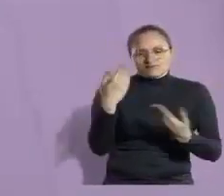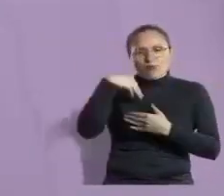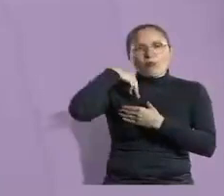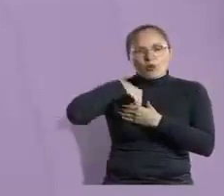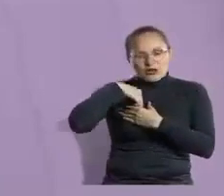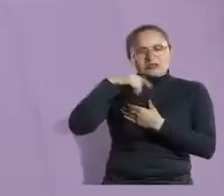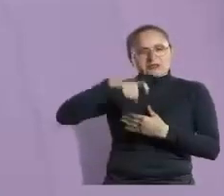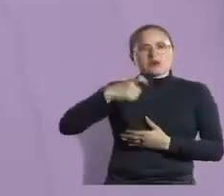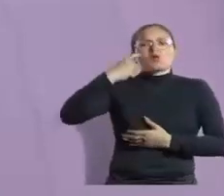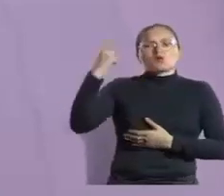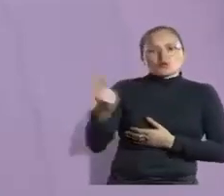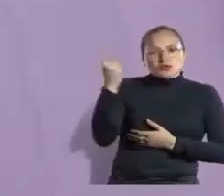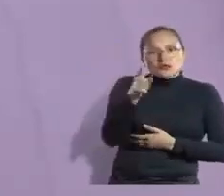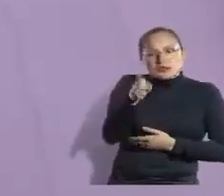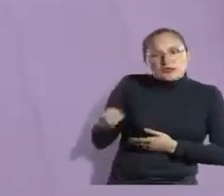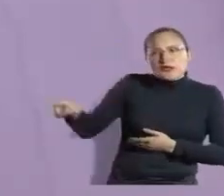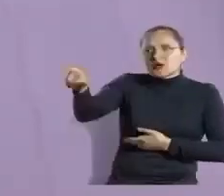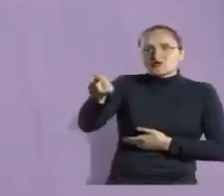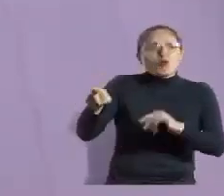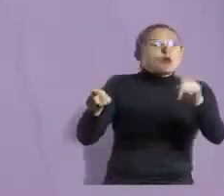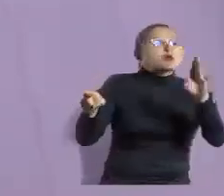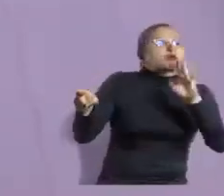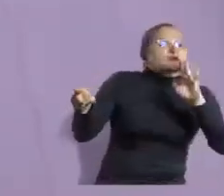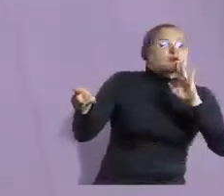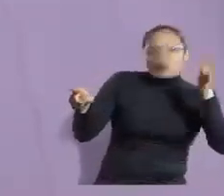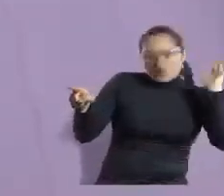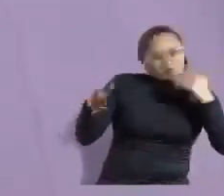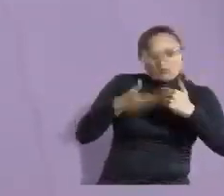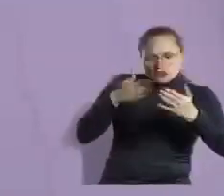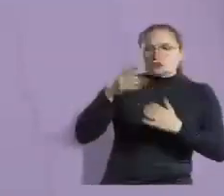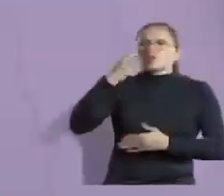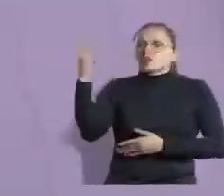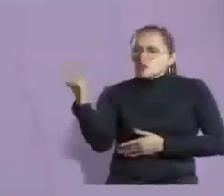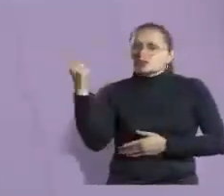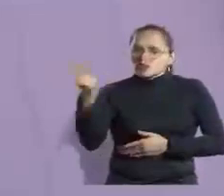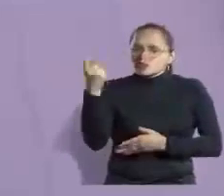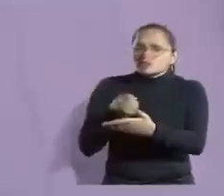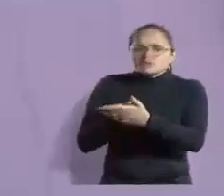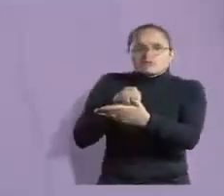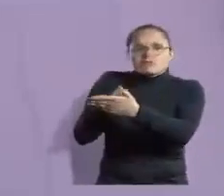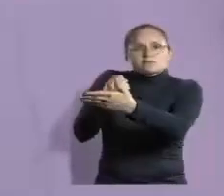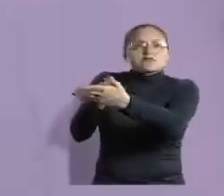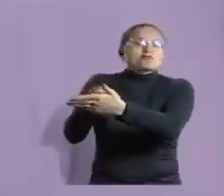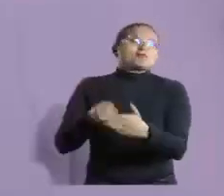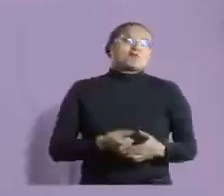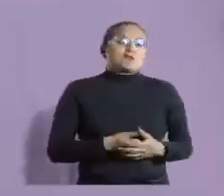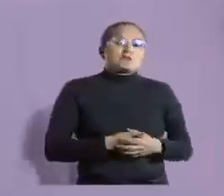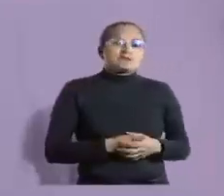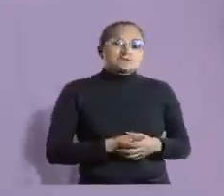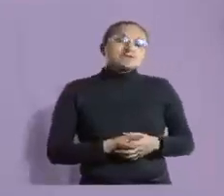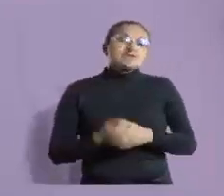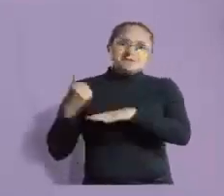de seguir buscándolos a ellos a pesar de que no haya una persona detrás exigiendo esa búsqueda el